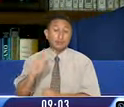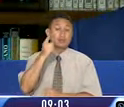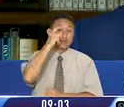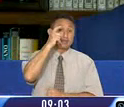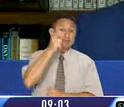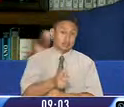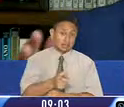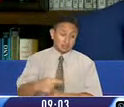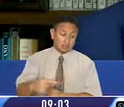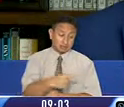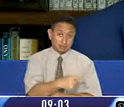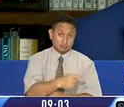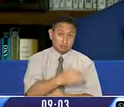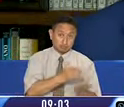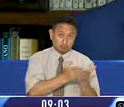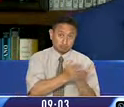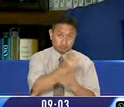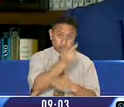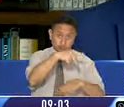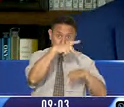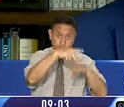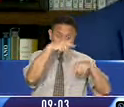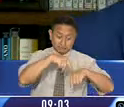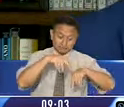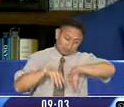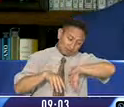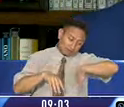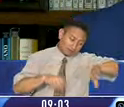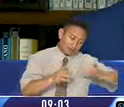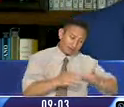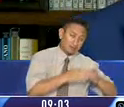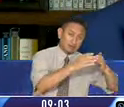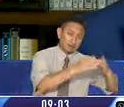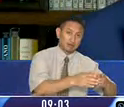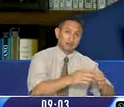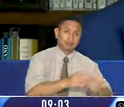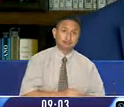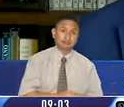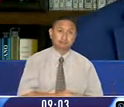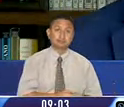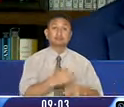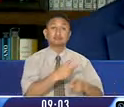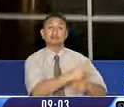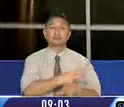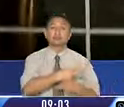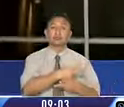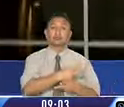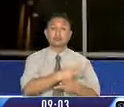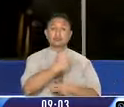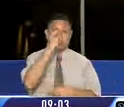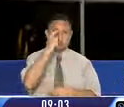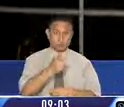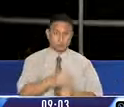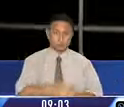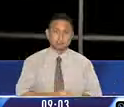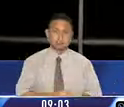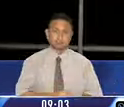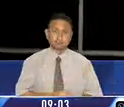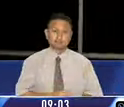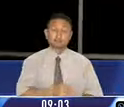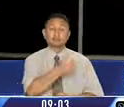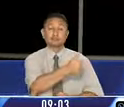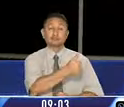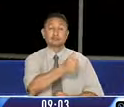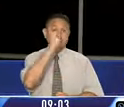carrera pasarían a un sistema aparte en manos de un consejo fiscal. Ante esto, la propia